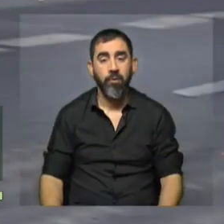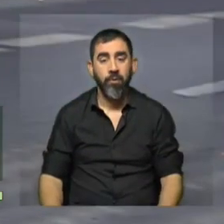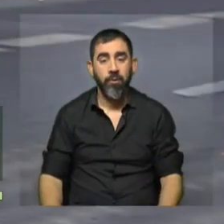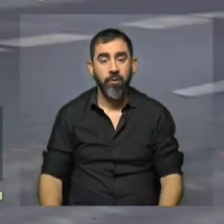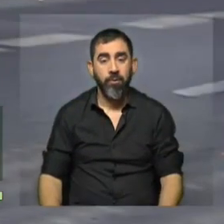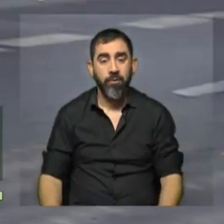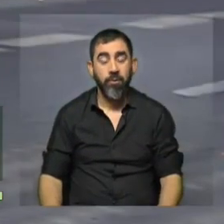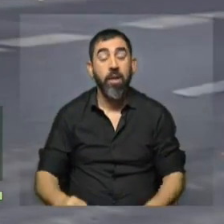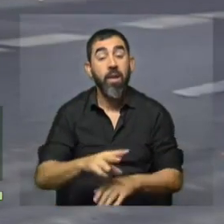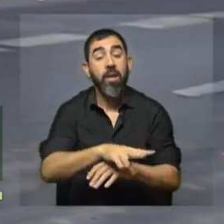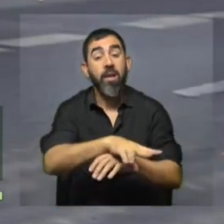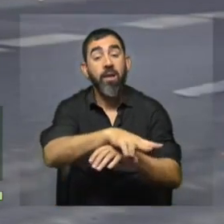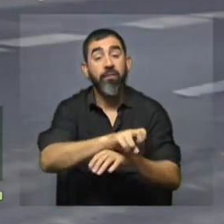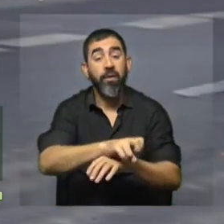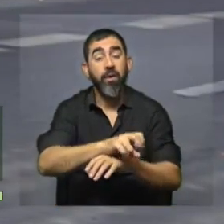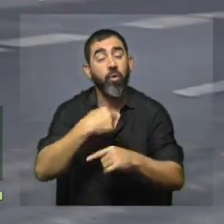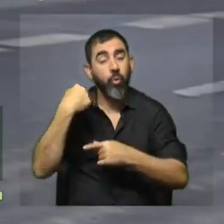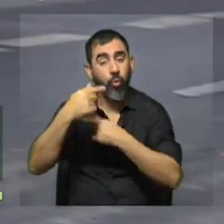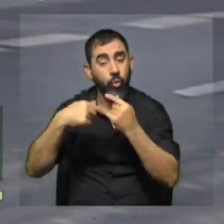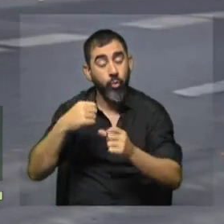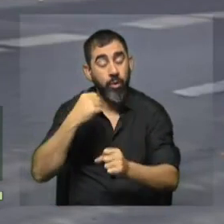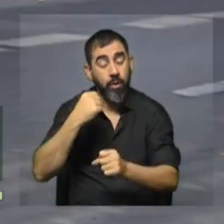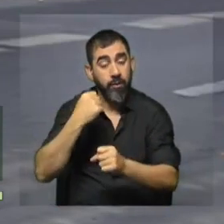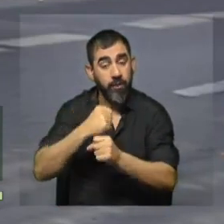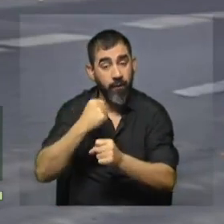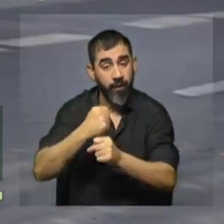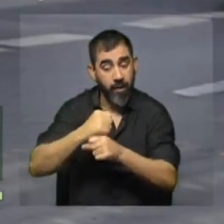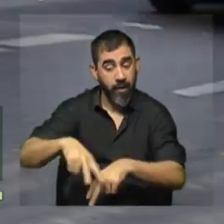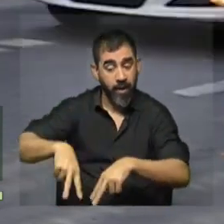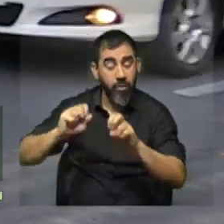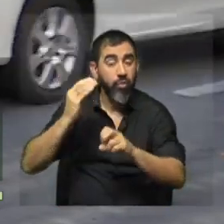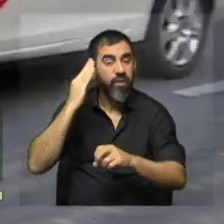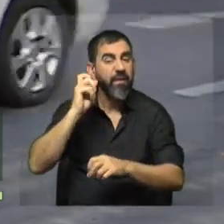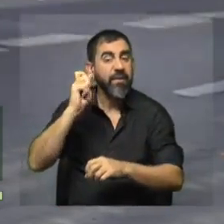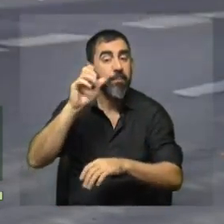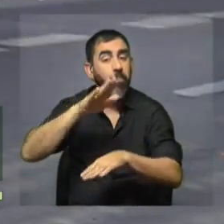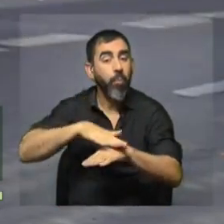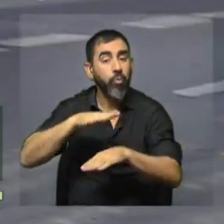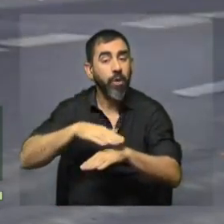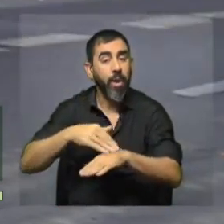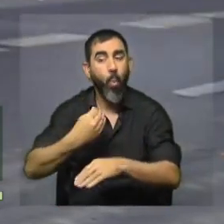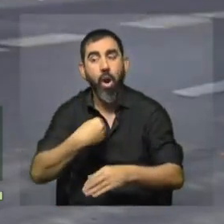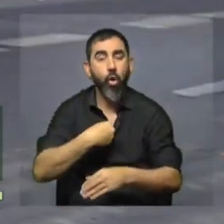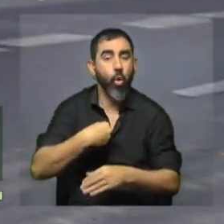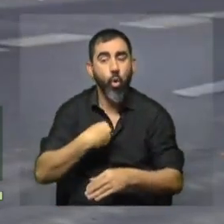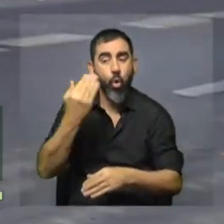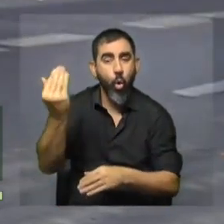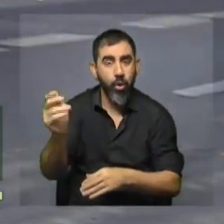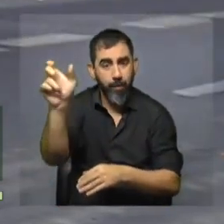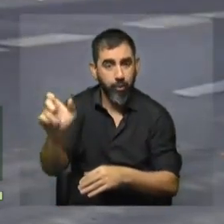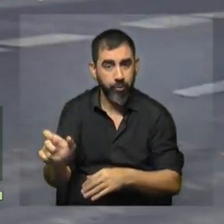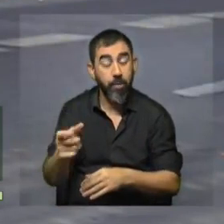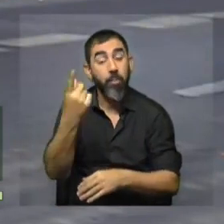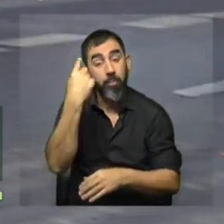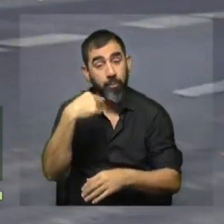En este caso, la fiscal Fossati continúa trabajando para determinar la responsabilidad de Astesiano en esta causa. Por